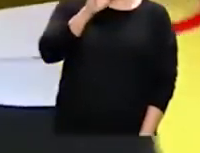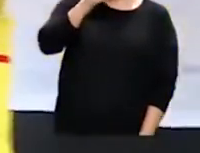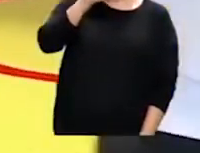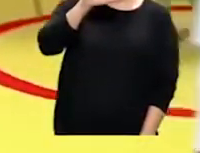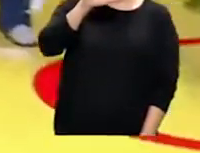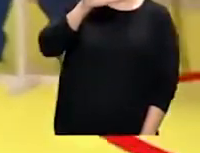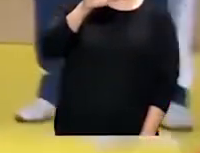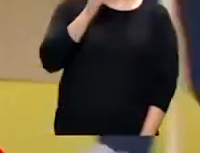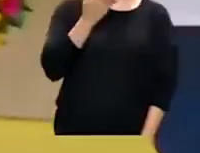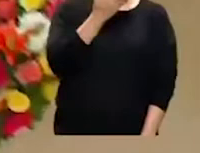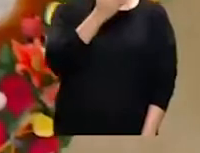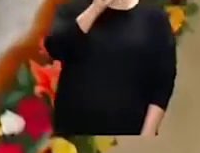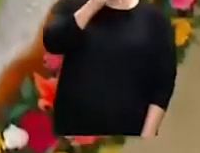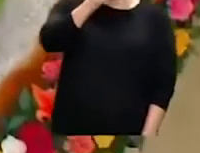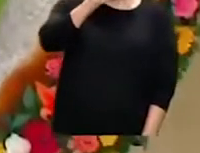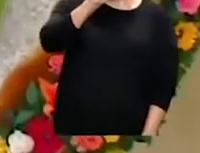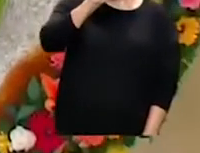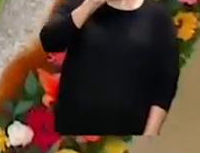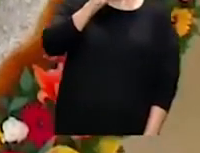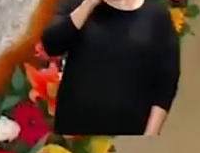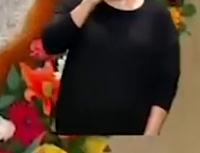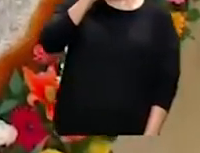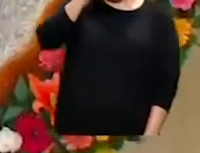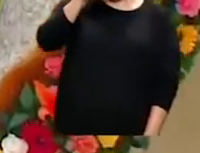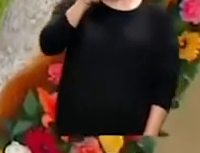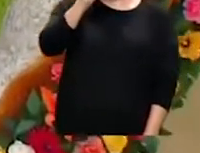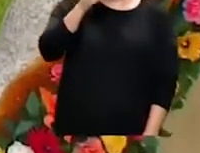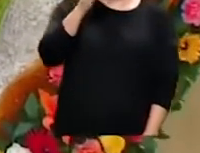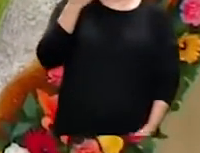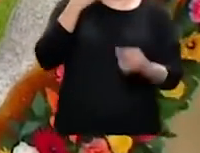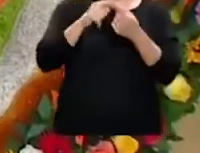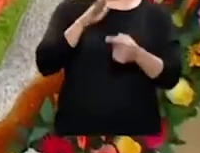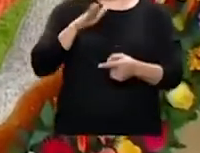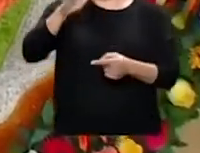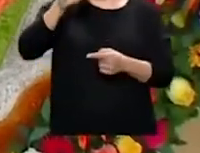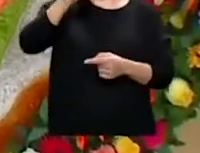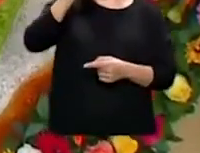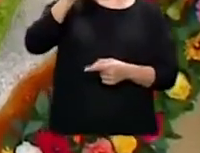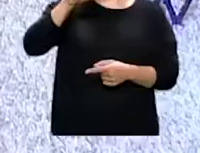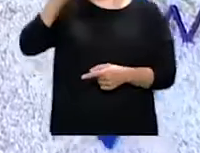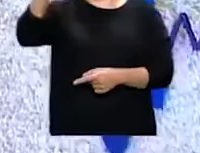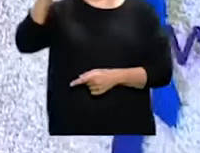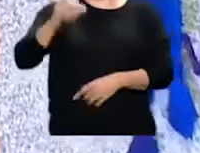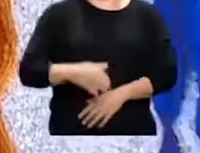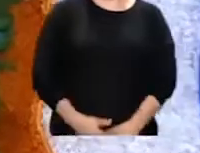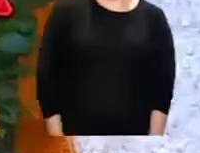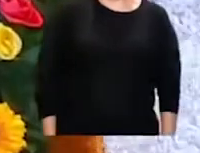235, Ítalo Alonso Soto Grajales, Vereda El Cerro, número de contrato